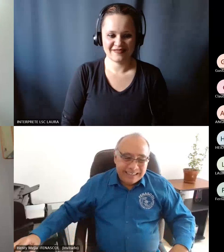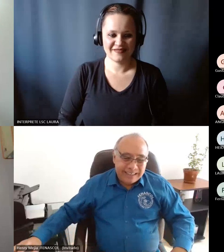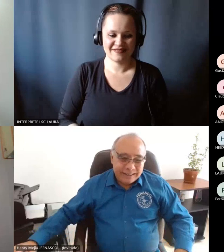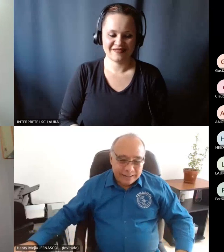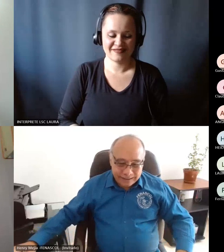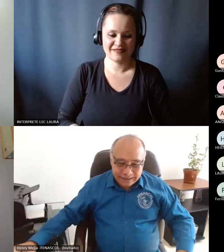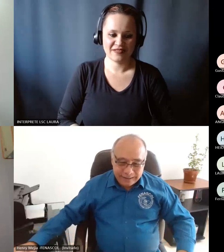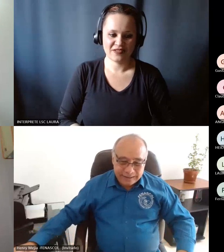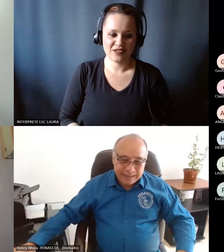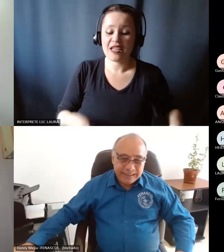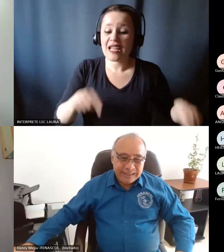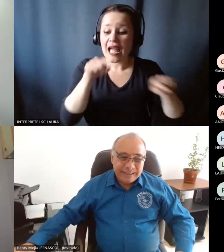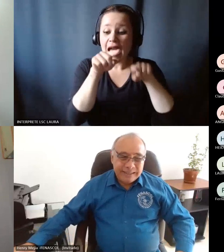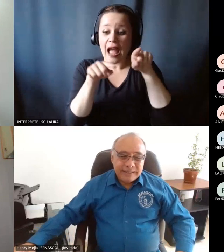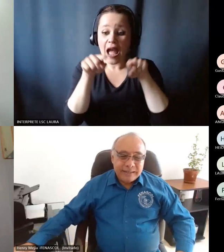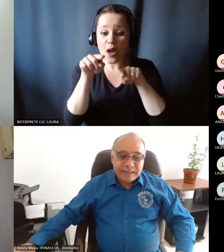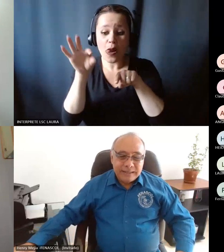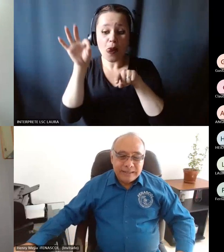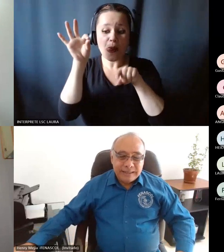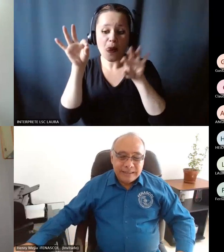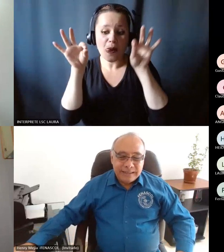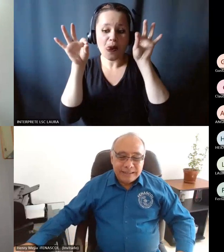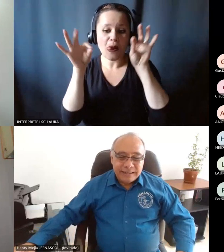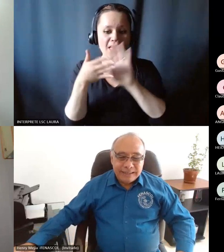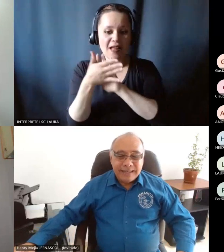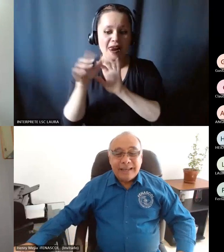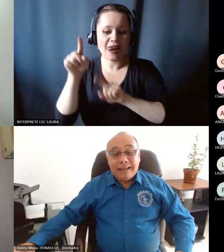allí unas cositas se aprendieron